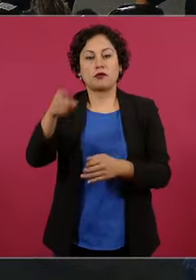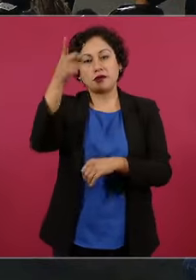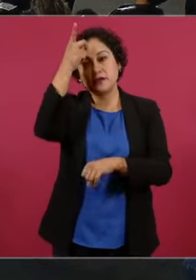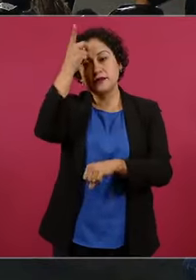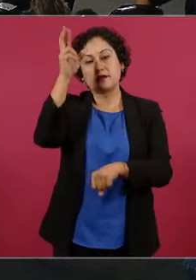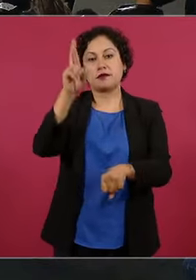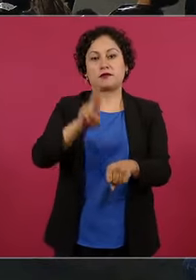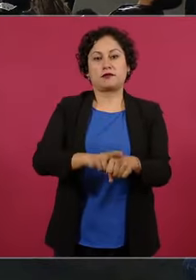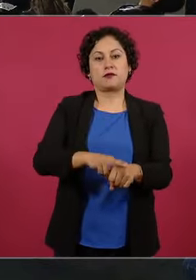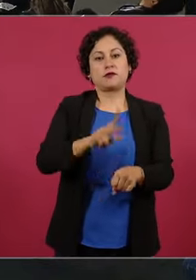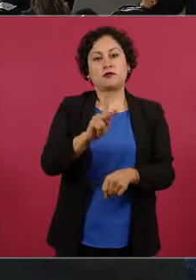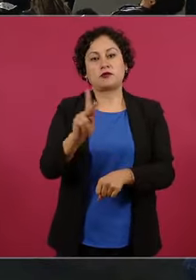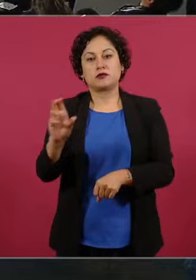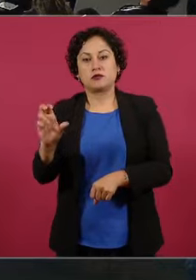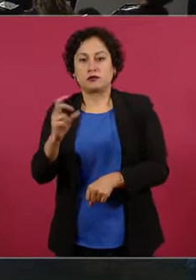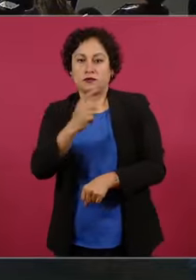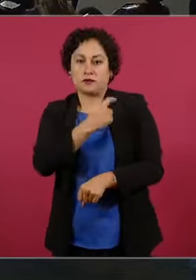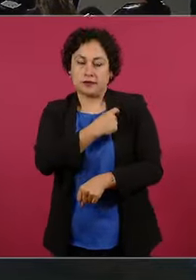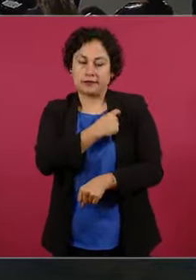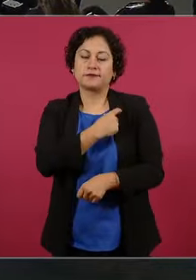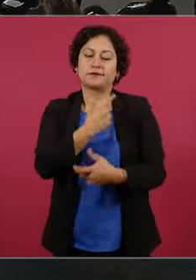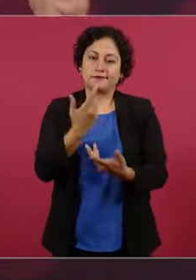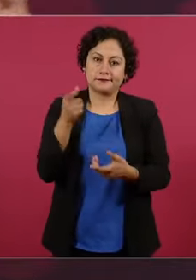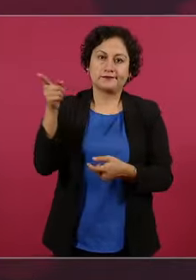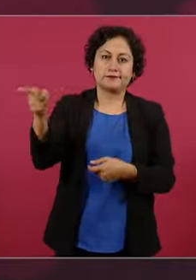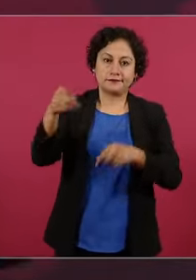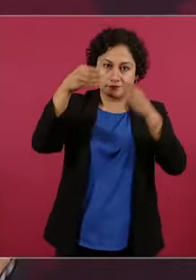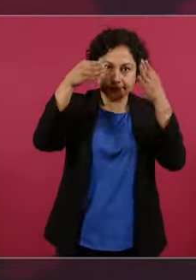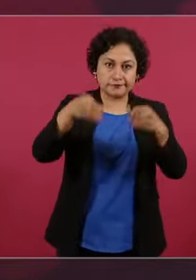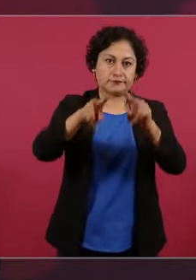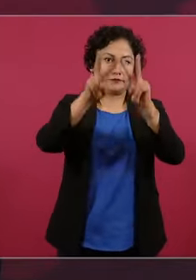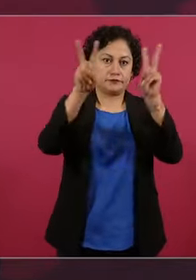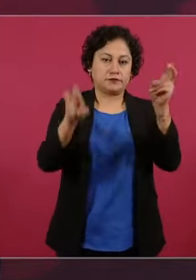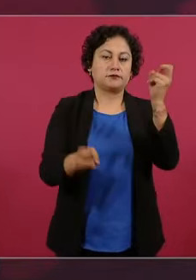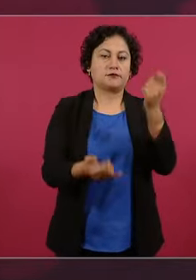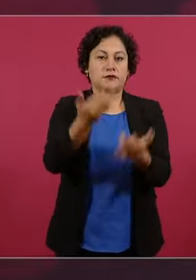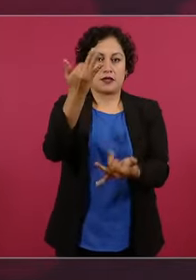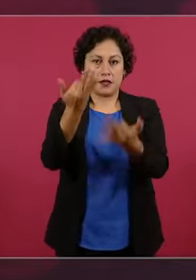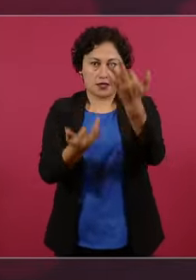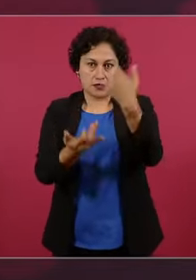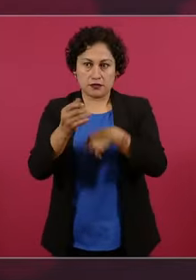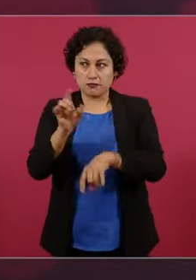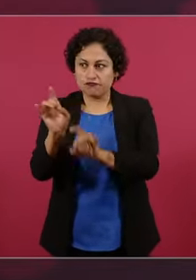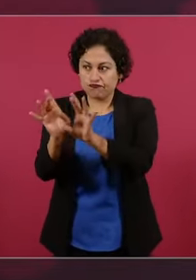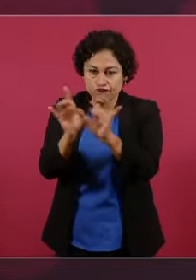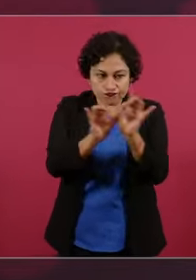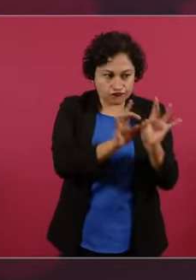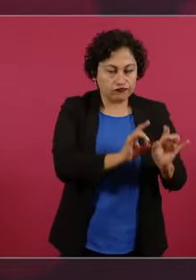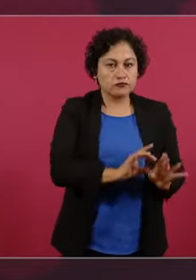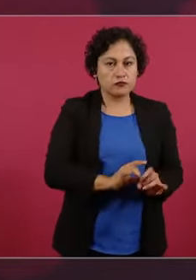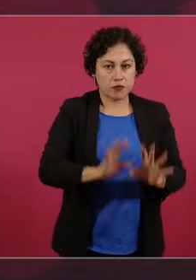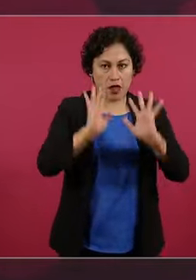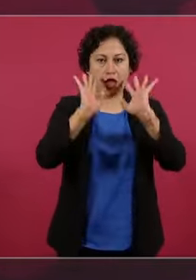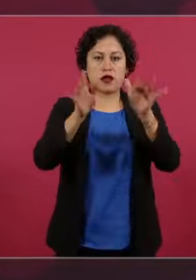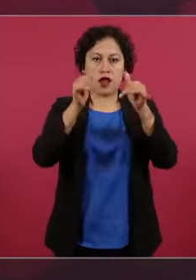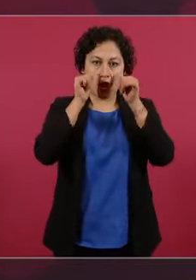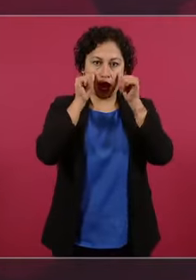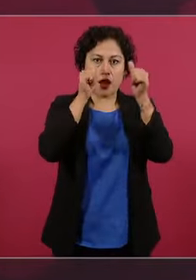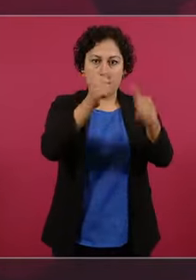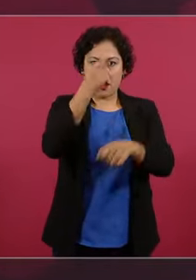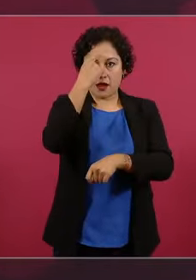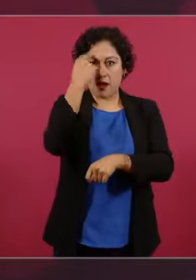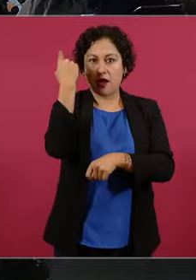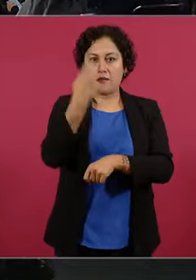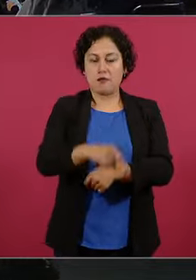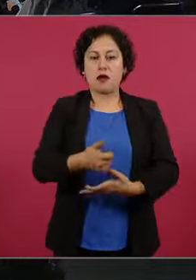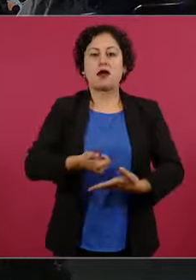incendios, dice, está trabajando para actuar pronto. Ya estamos en